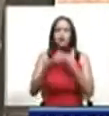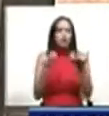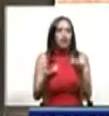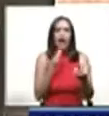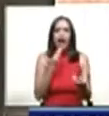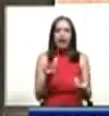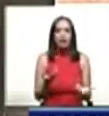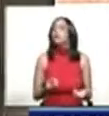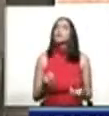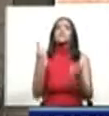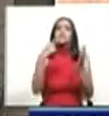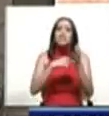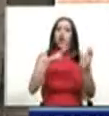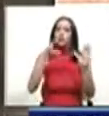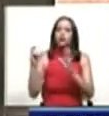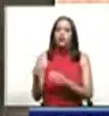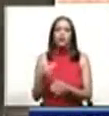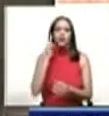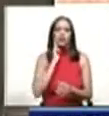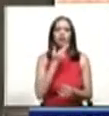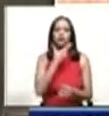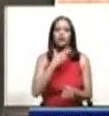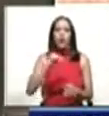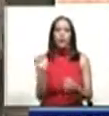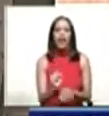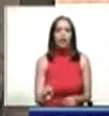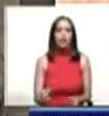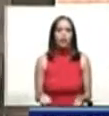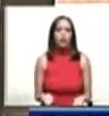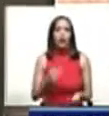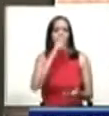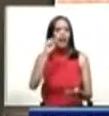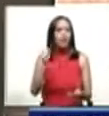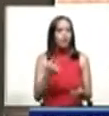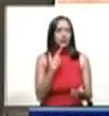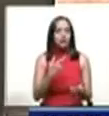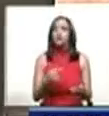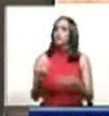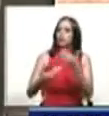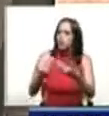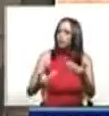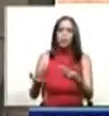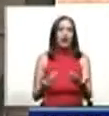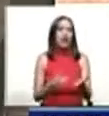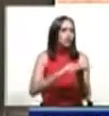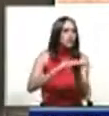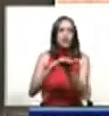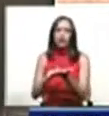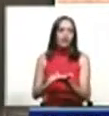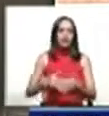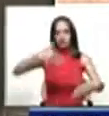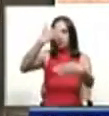puede ser posible que cuando el presidente Nicolás Maduro apela a la construcción de otras dinámicas económicas se bloquee